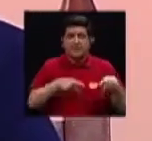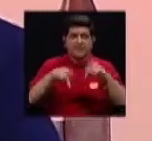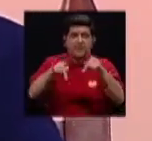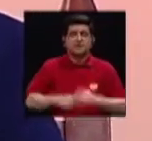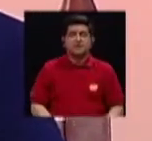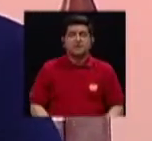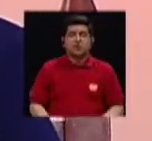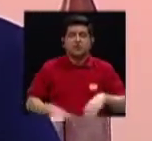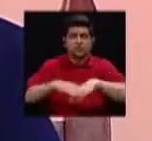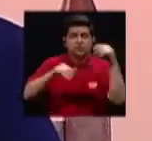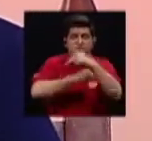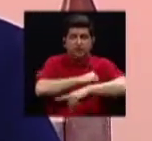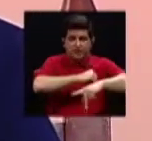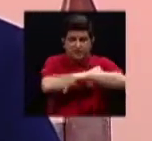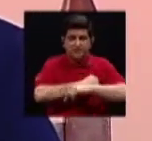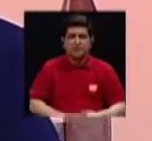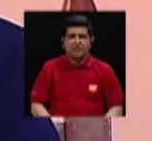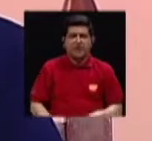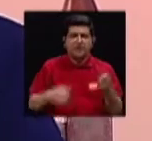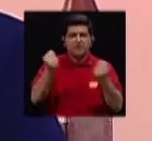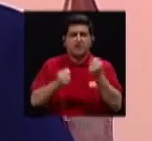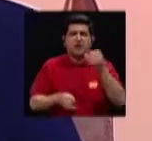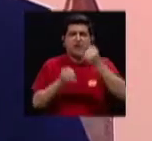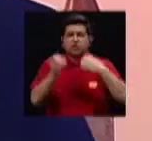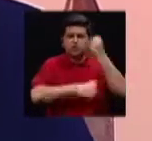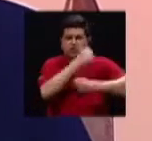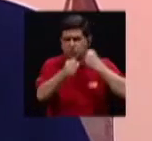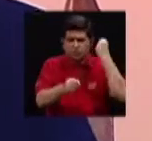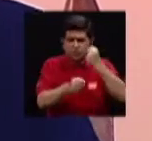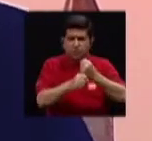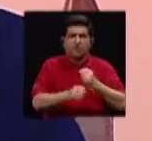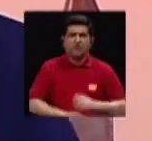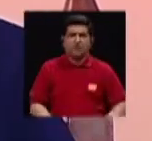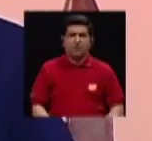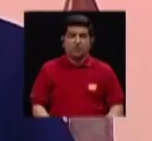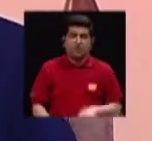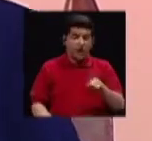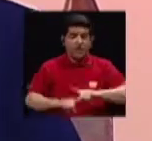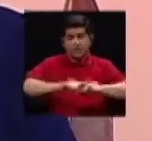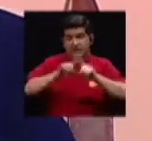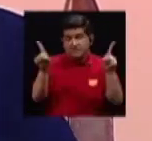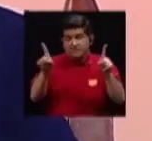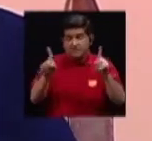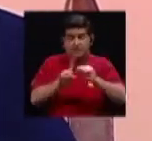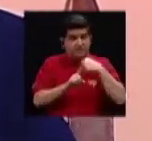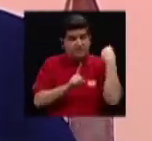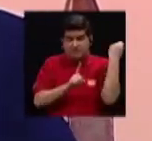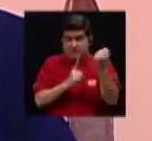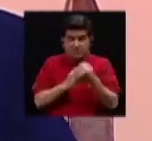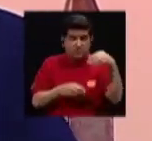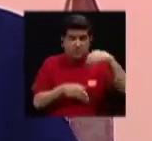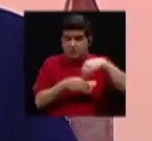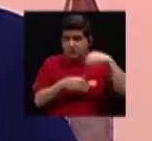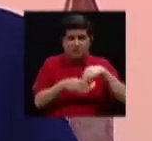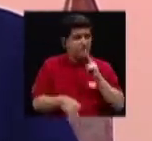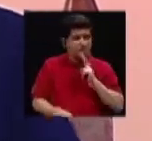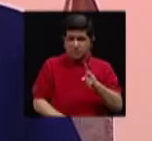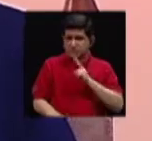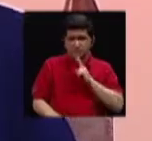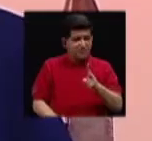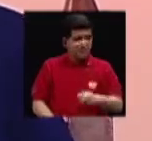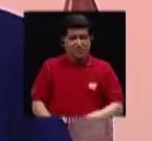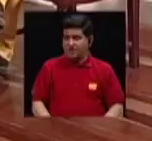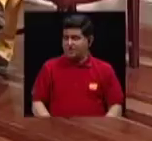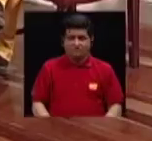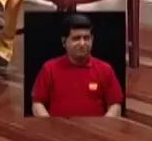al país y los carros son último modelo. Bueno, eso es distinta a la realidad, ese ingreso no es real.